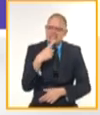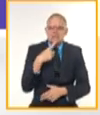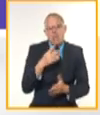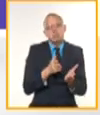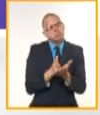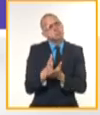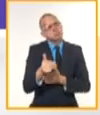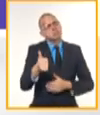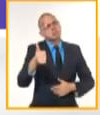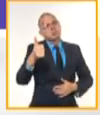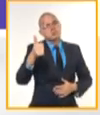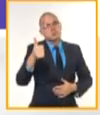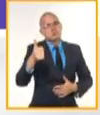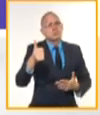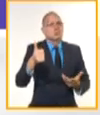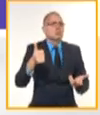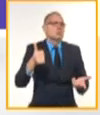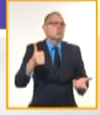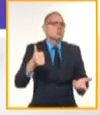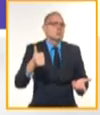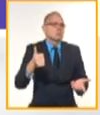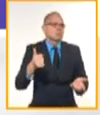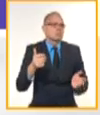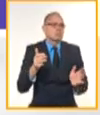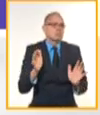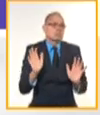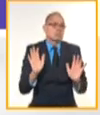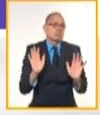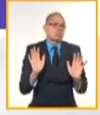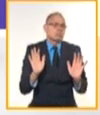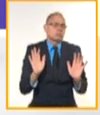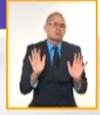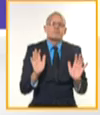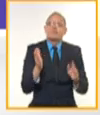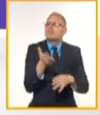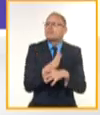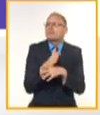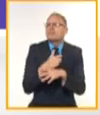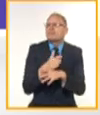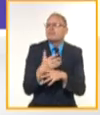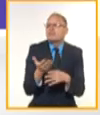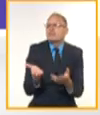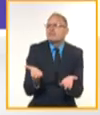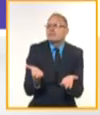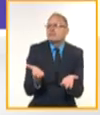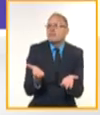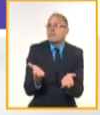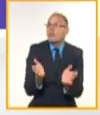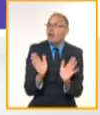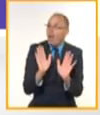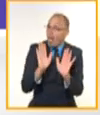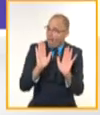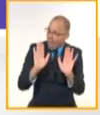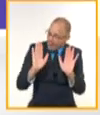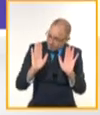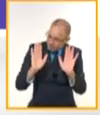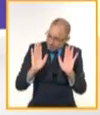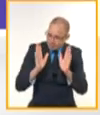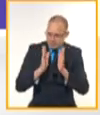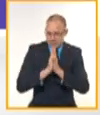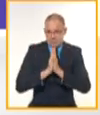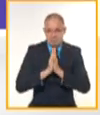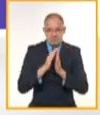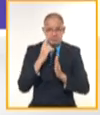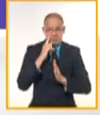correcto. ¿Qué quiere decir esto? Bueno, esto quiere decir varias cosas, ¿no? Varias cosas. Ese